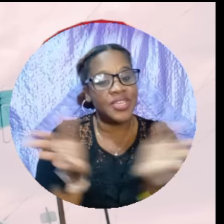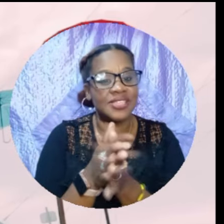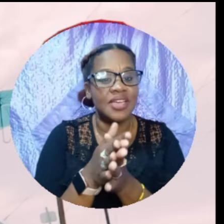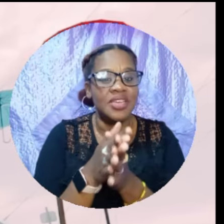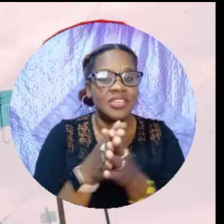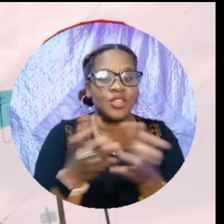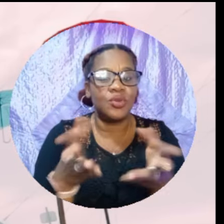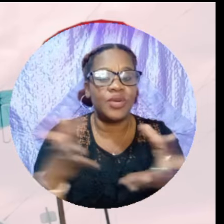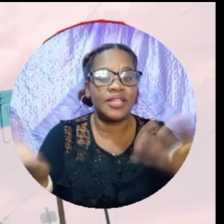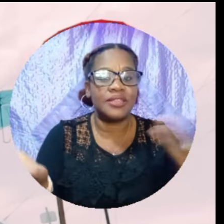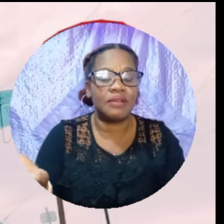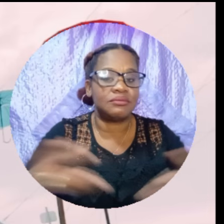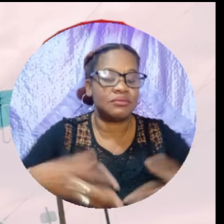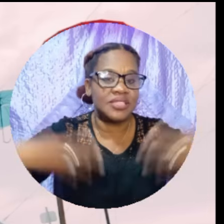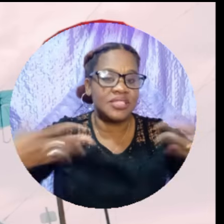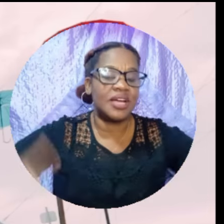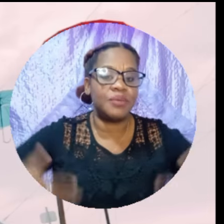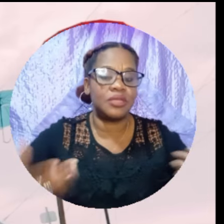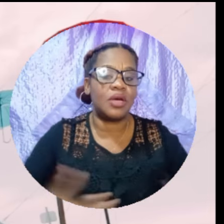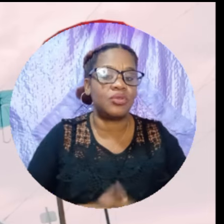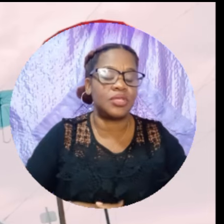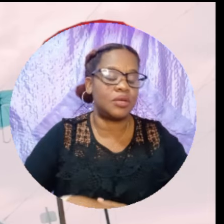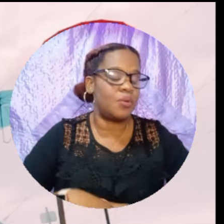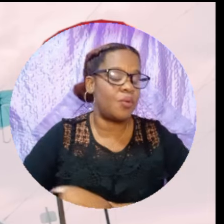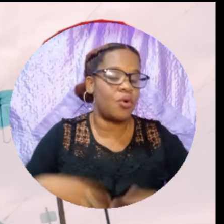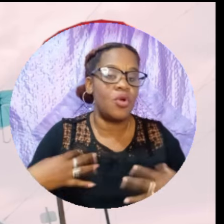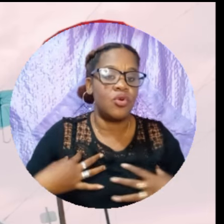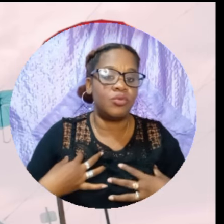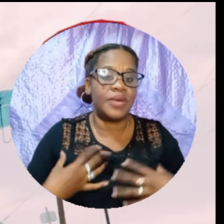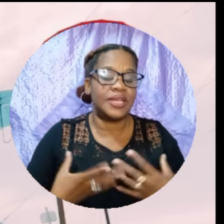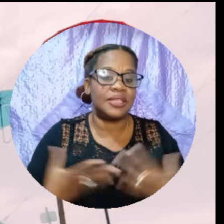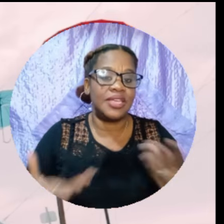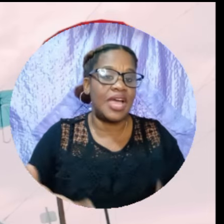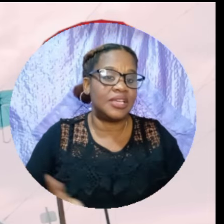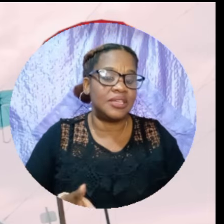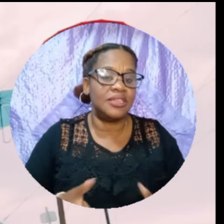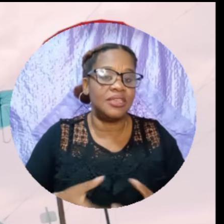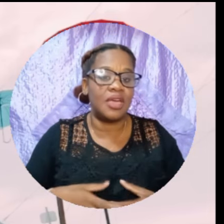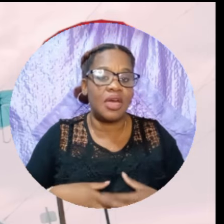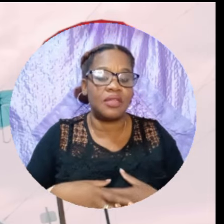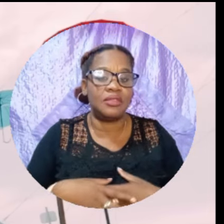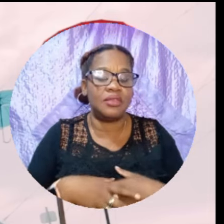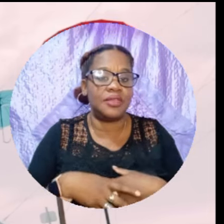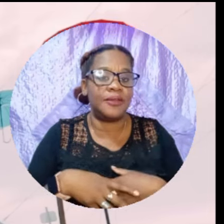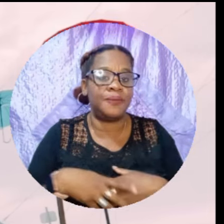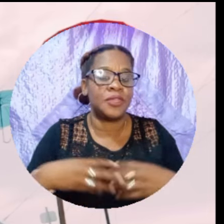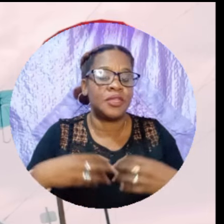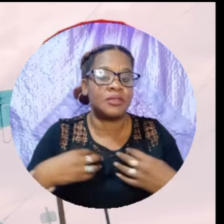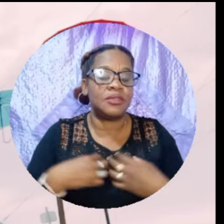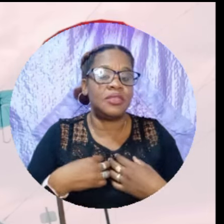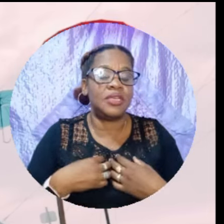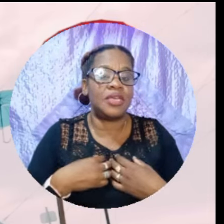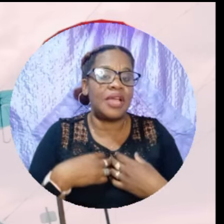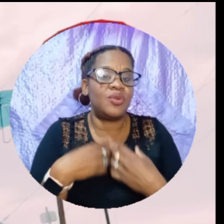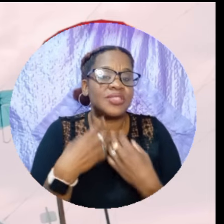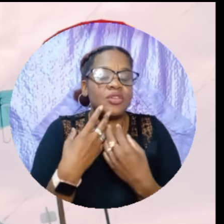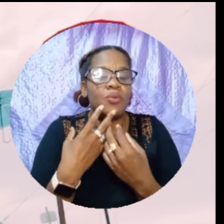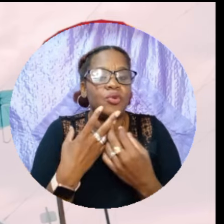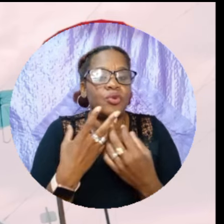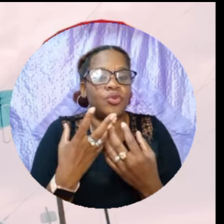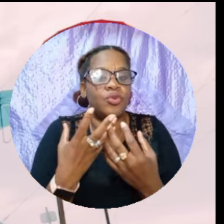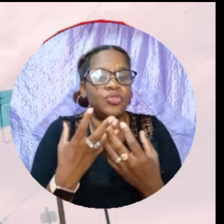qué belleza. Y estos lugares tan, así tan ambientados, te dan como un margen de alegría, de algo